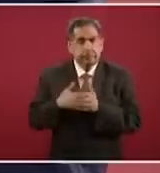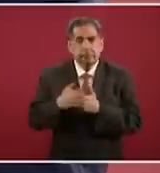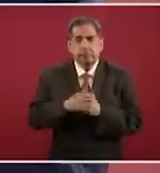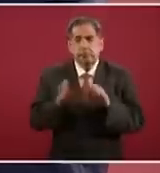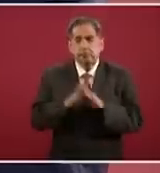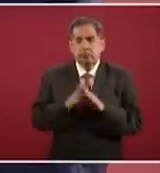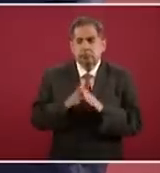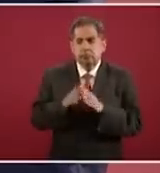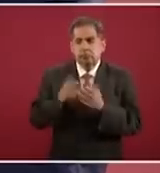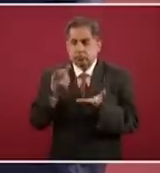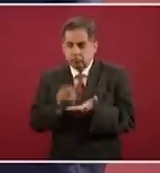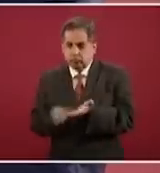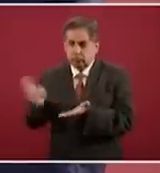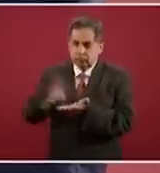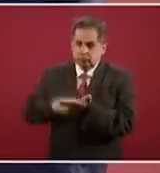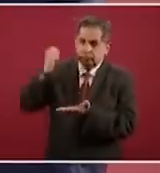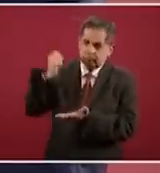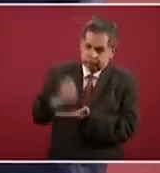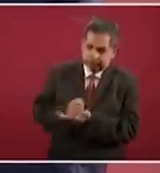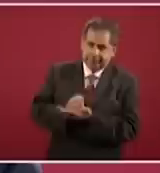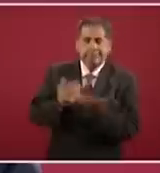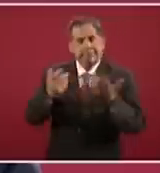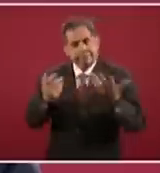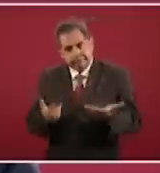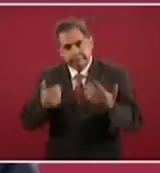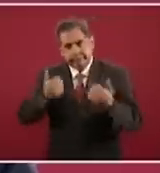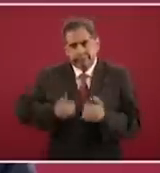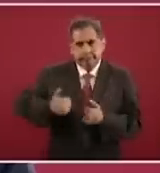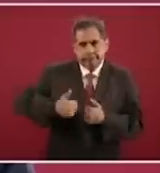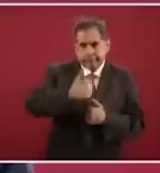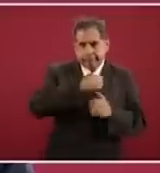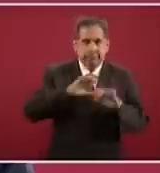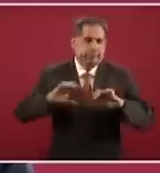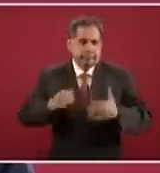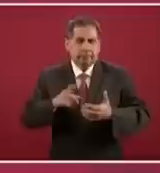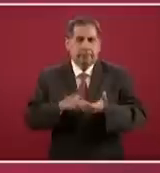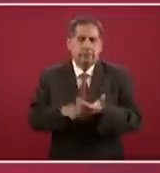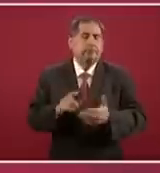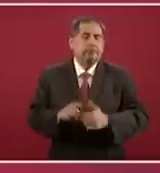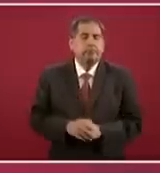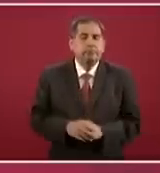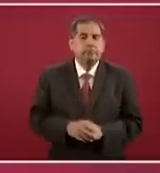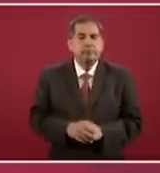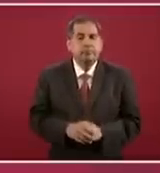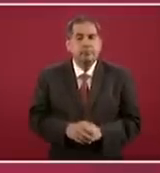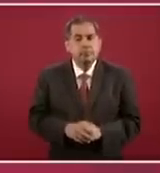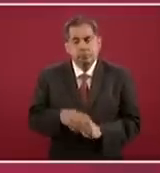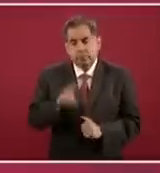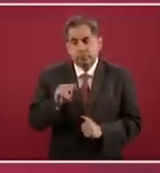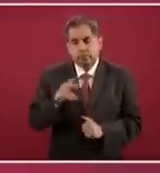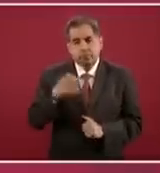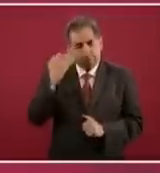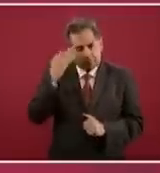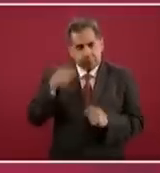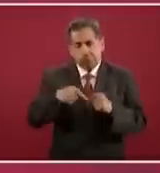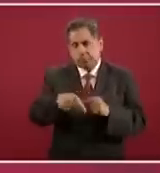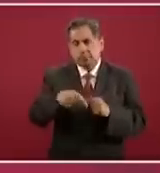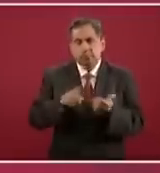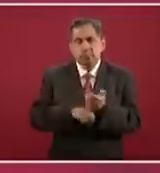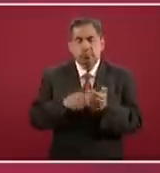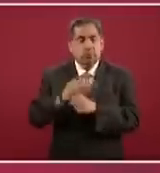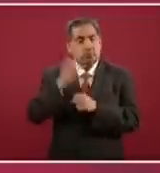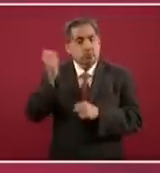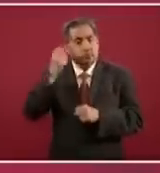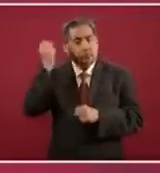haya la ratificación de los congresos. Entonces, va a llevarse a cabo esta